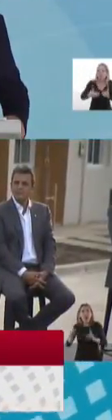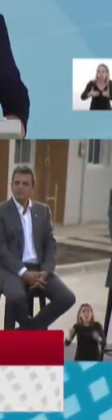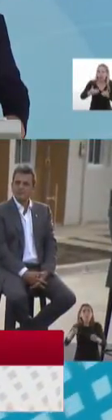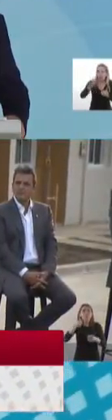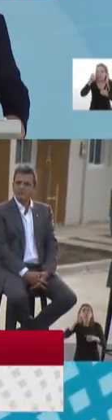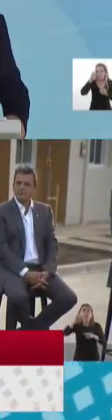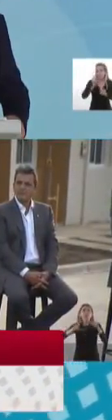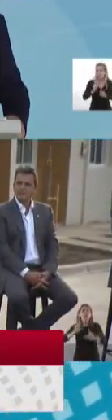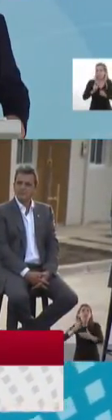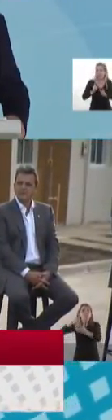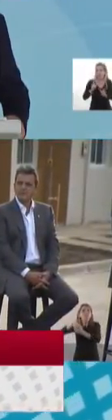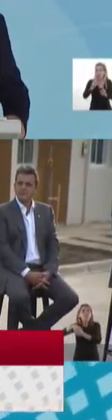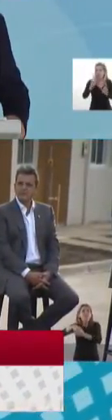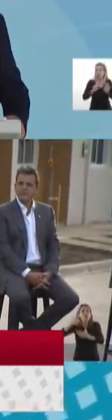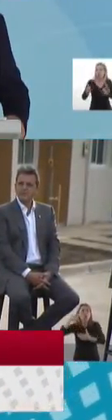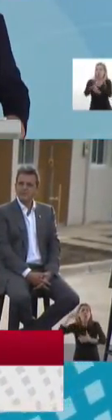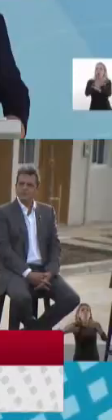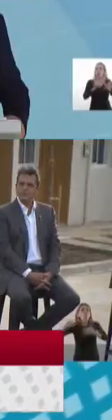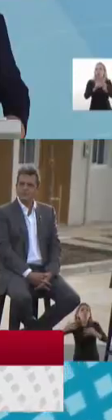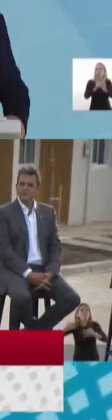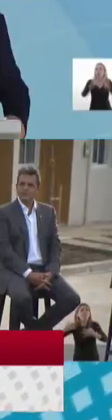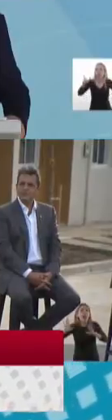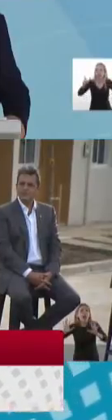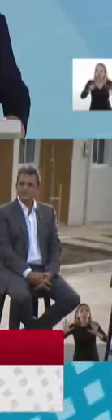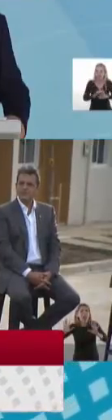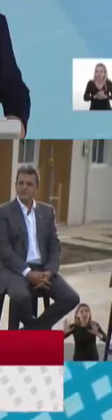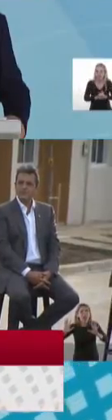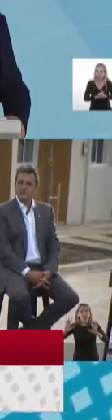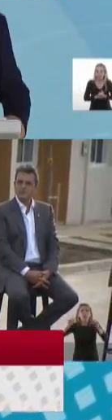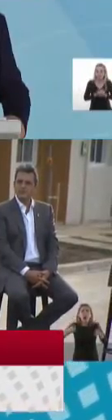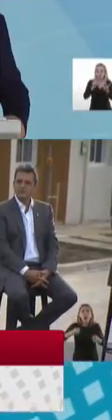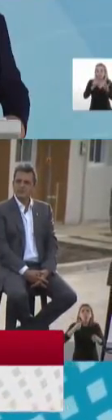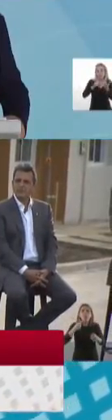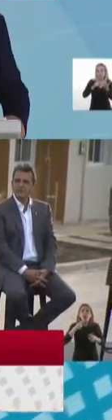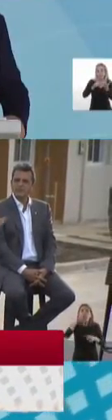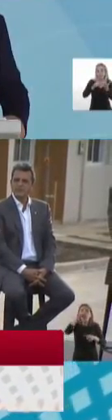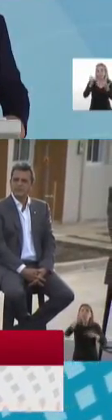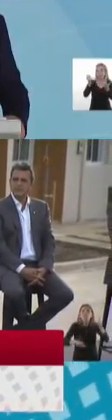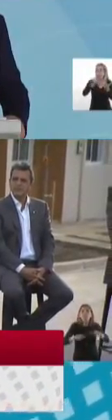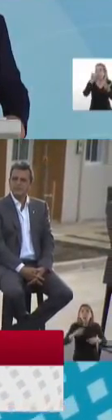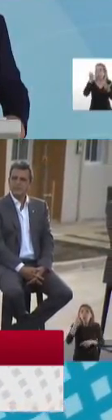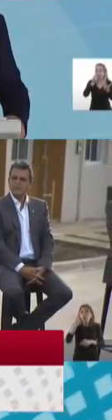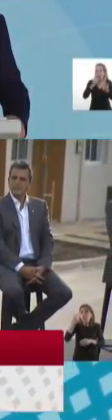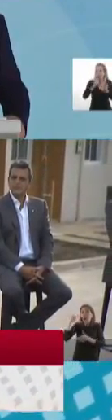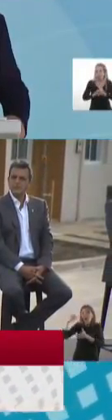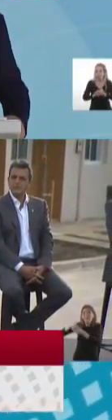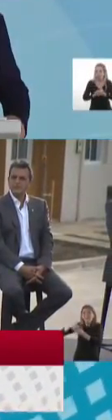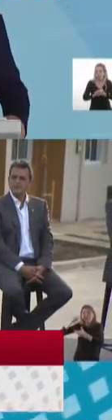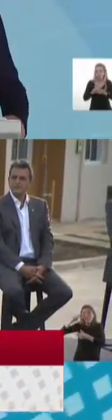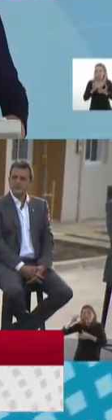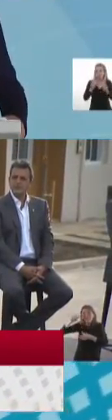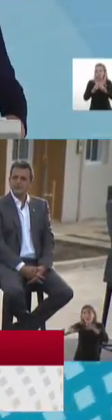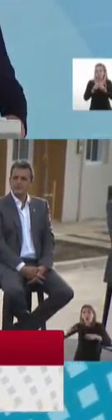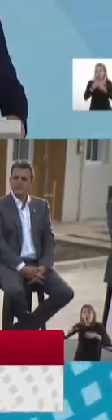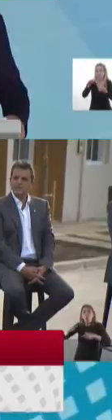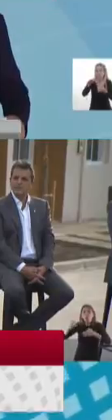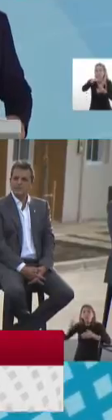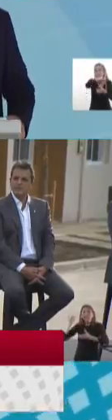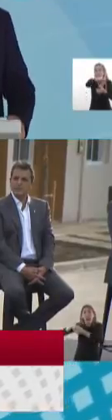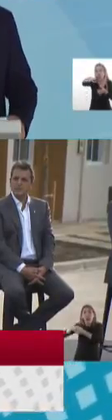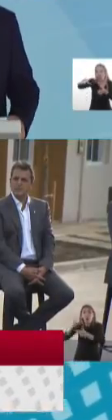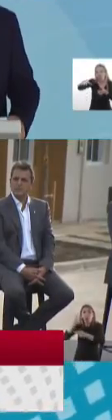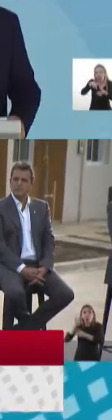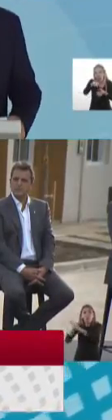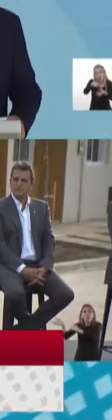que es el voto y todo lo demás que nosotros decimos hacemos pensamos digamos el relativo y no